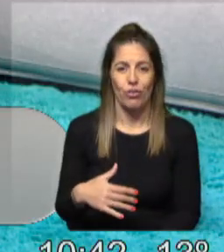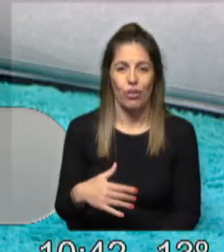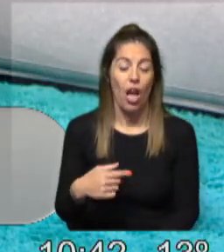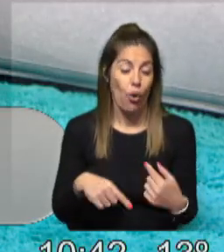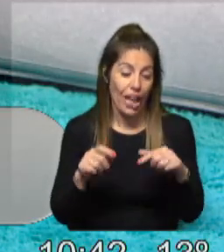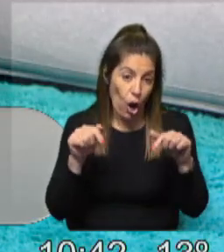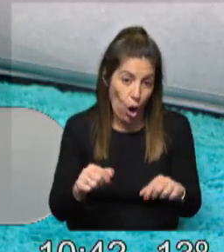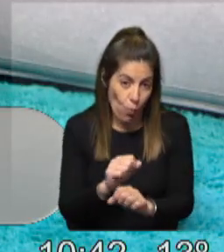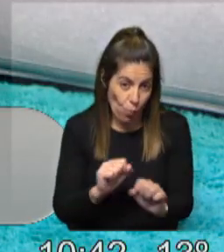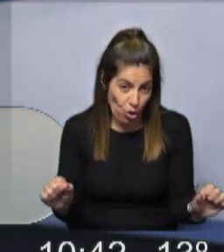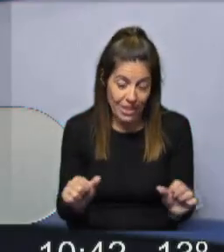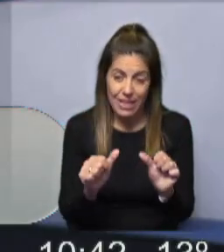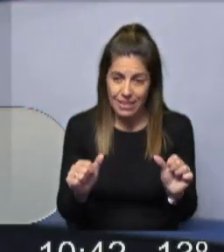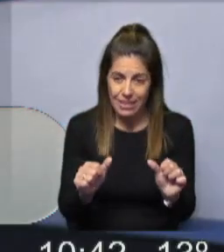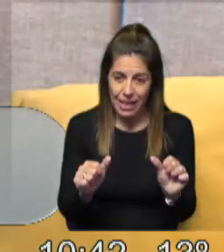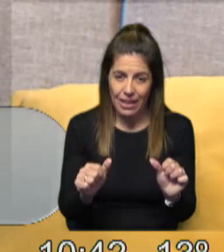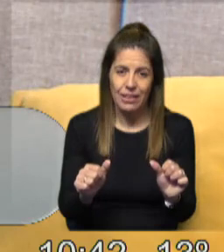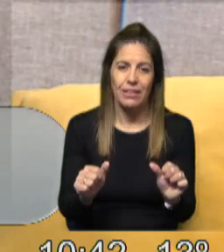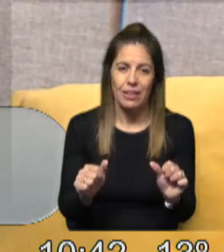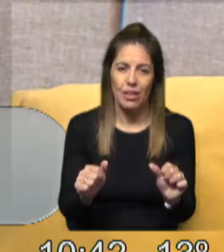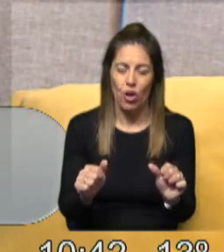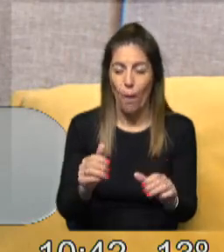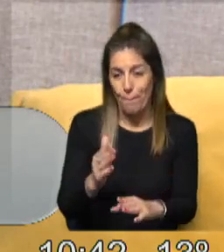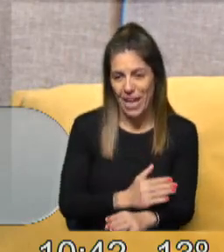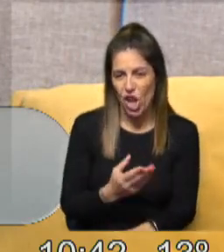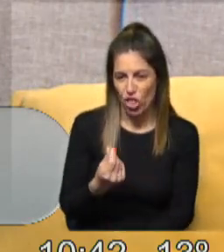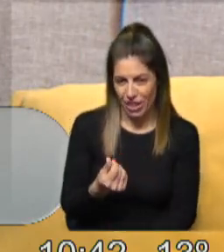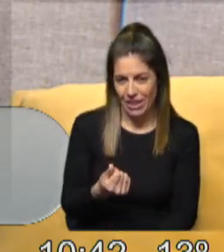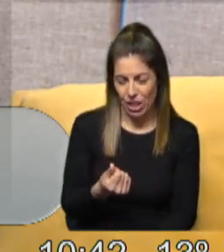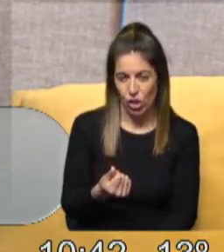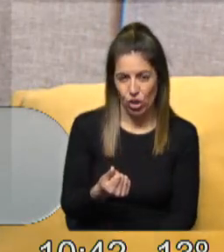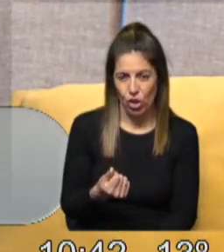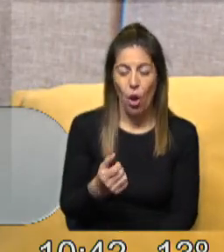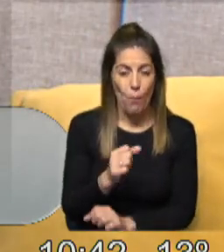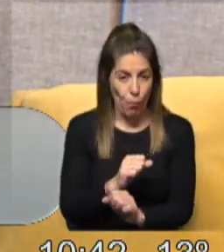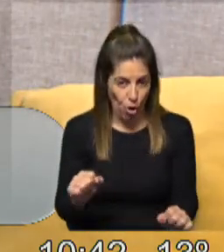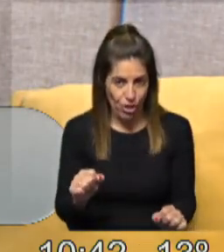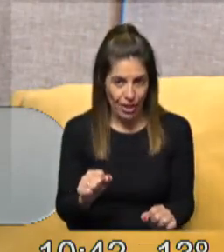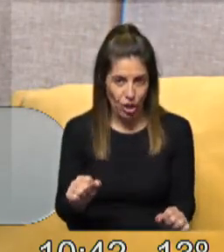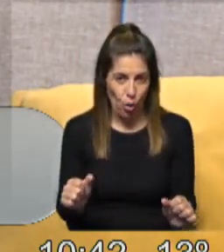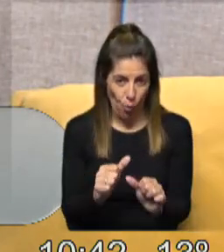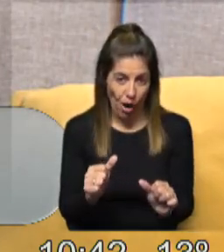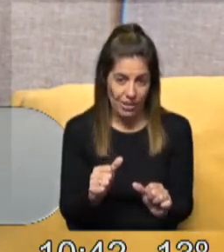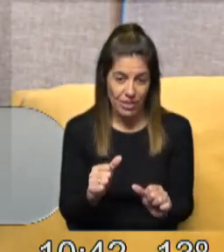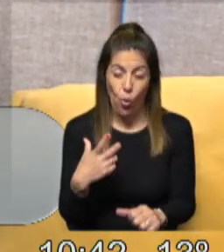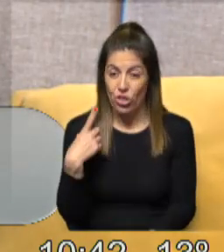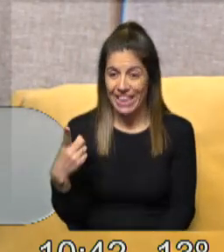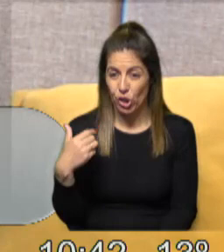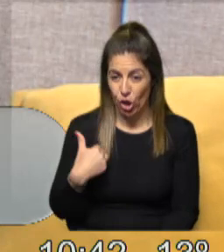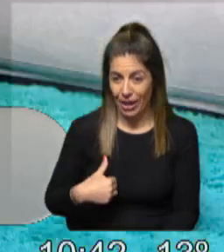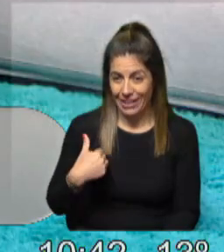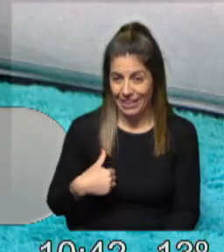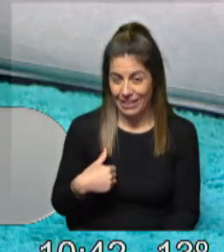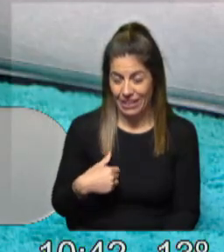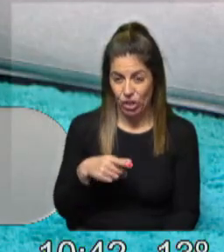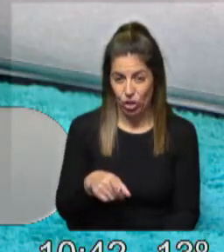hoy podés hacer una película... Está de bajo presupuesto. Sí, pero además podés conseguir, como hace Marcelo Peñeiro, que es un director argentino que es